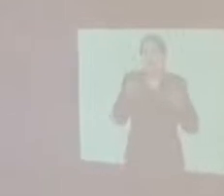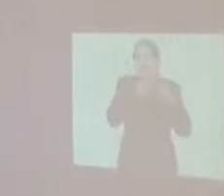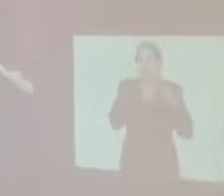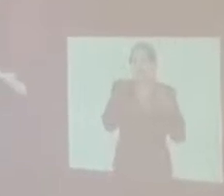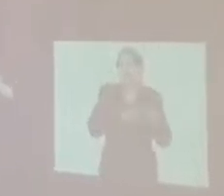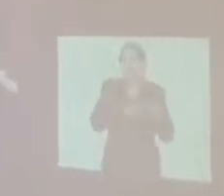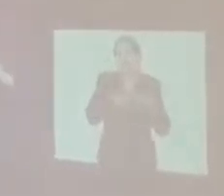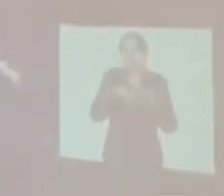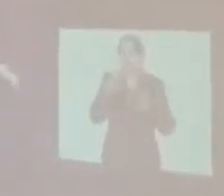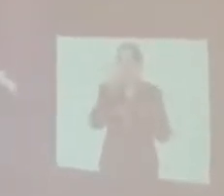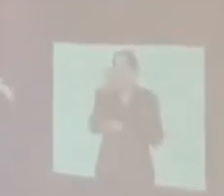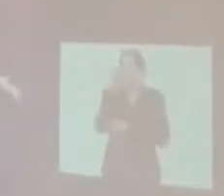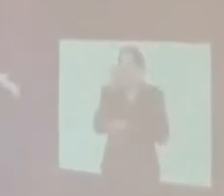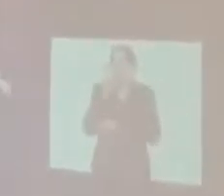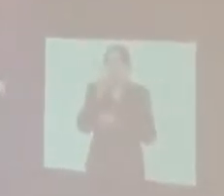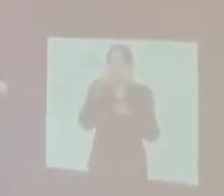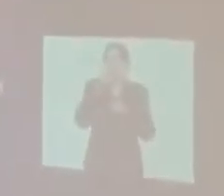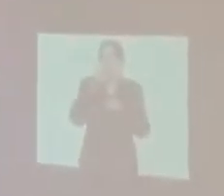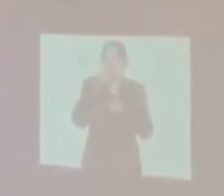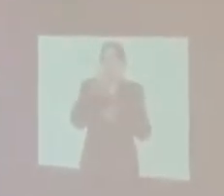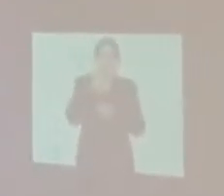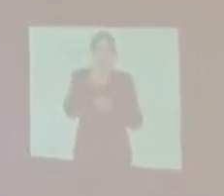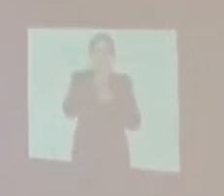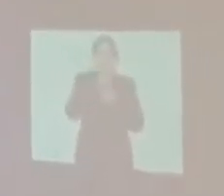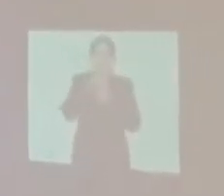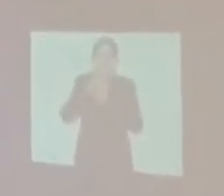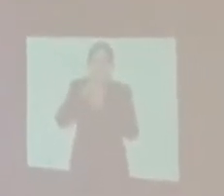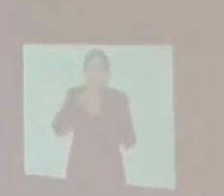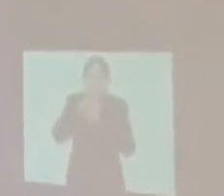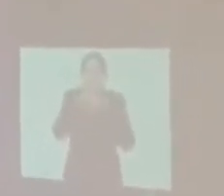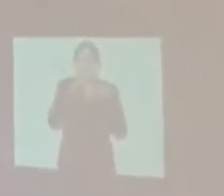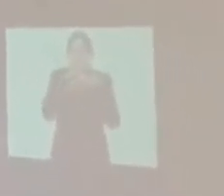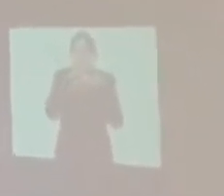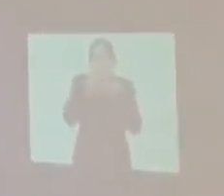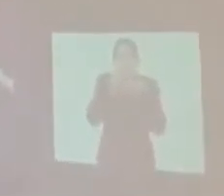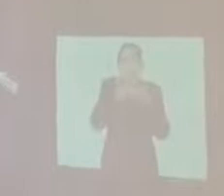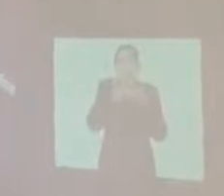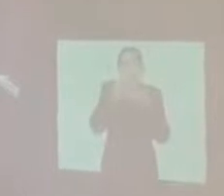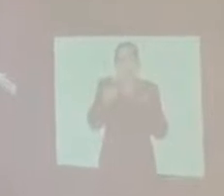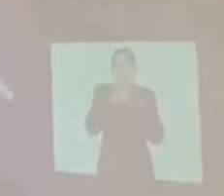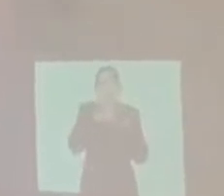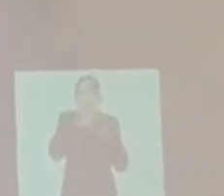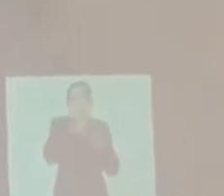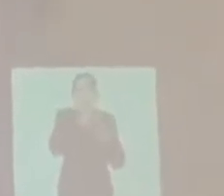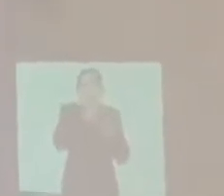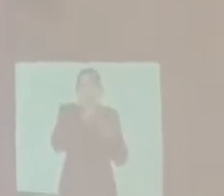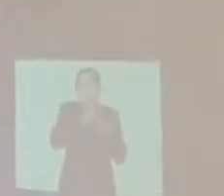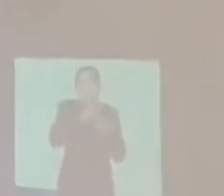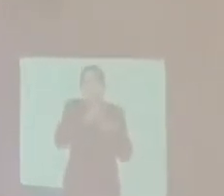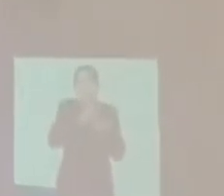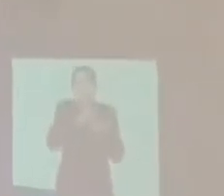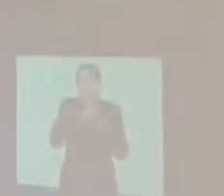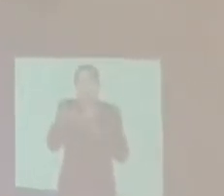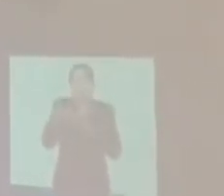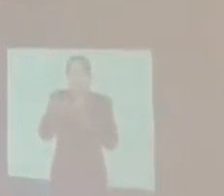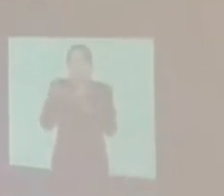inicial. También hemos dado apoyos económicos anuales a 206 centros comunitarios de atención